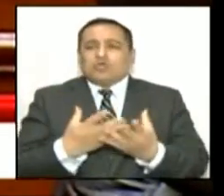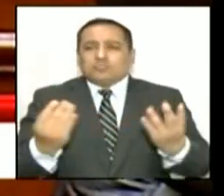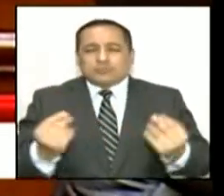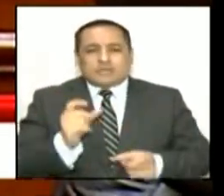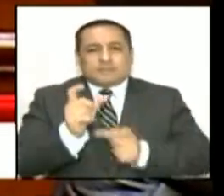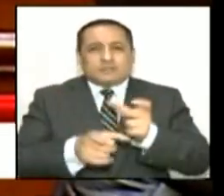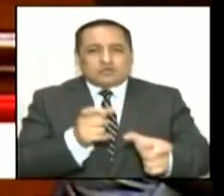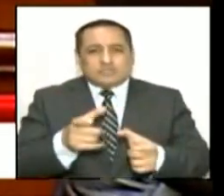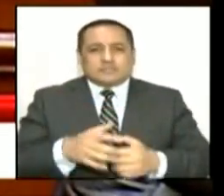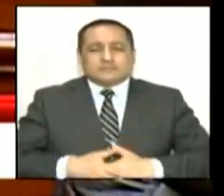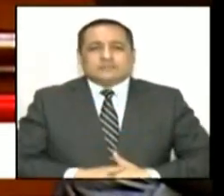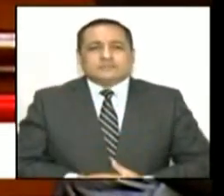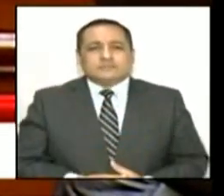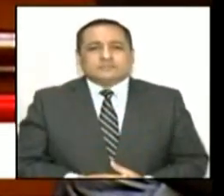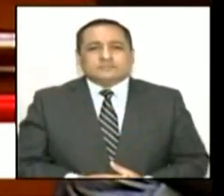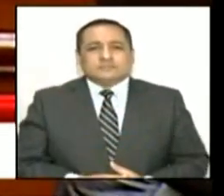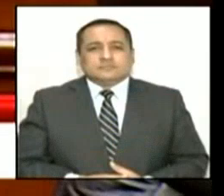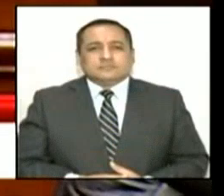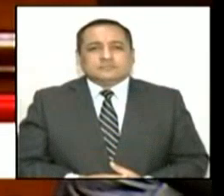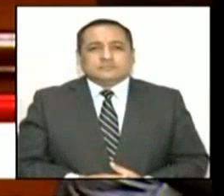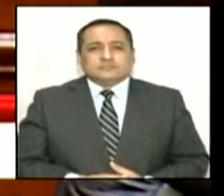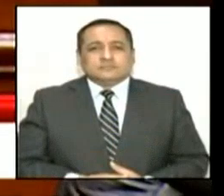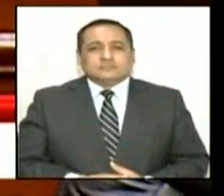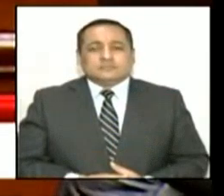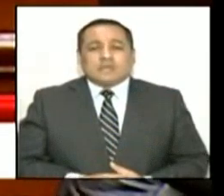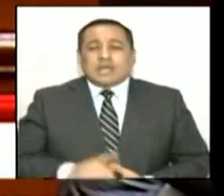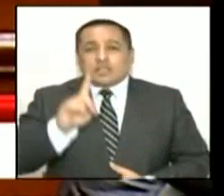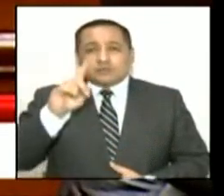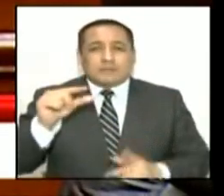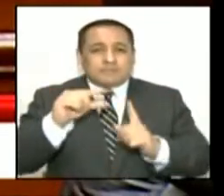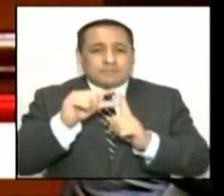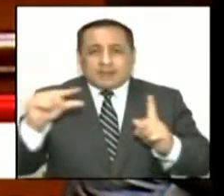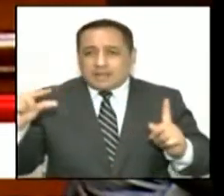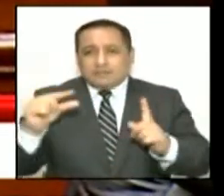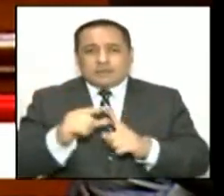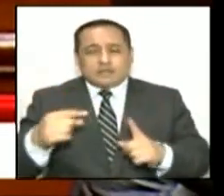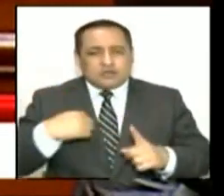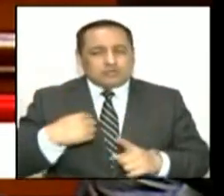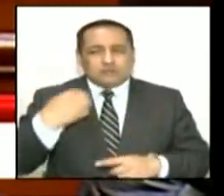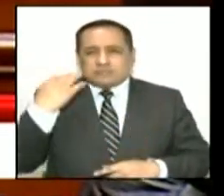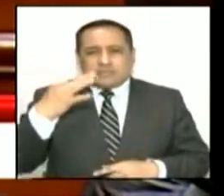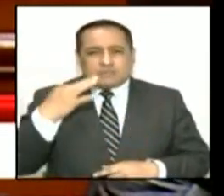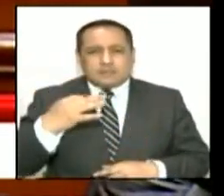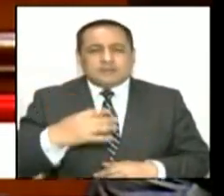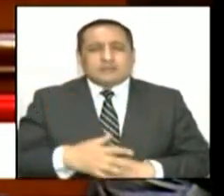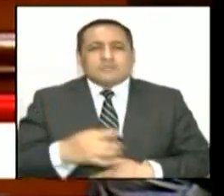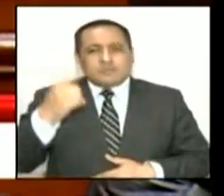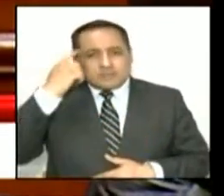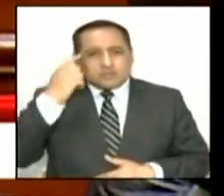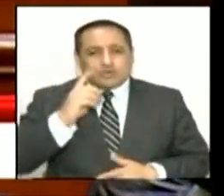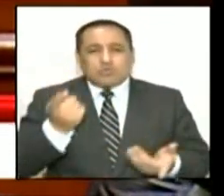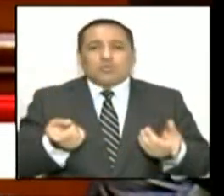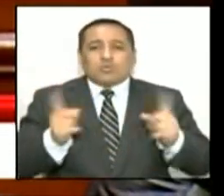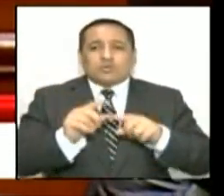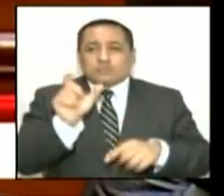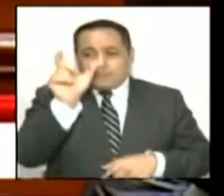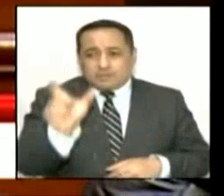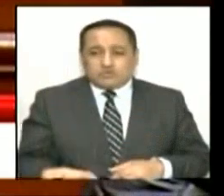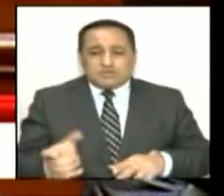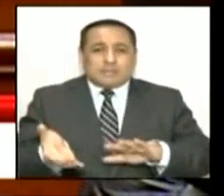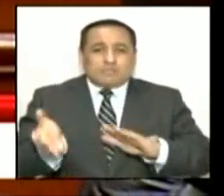ciudadanía. Hay una frase que siempre me conmovió, Cuando un peruano